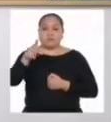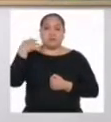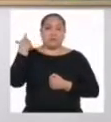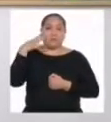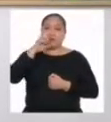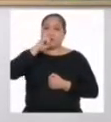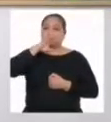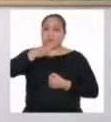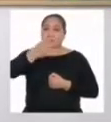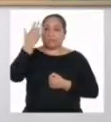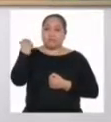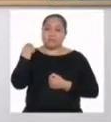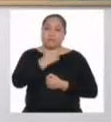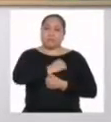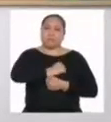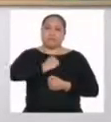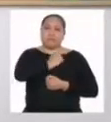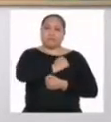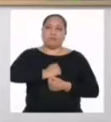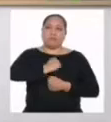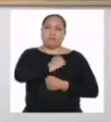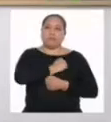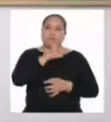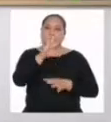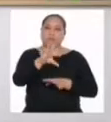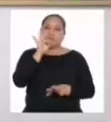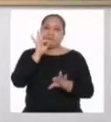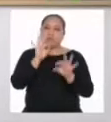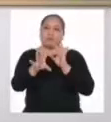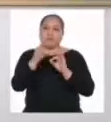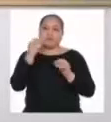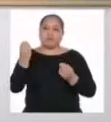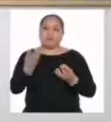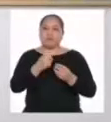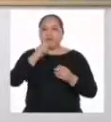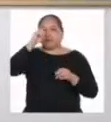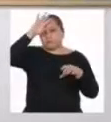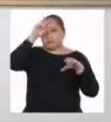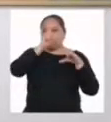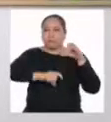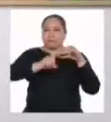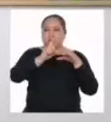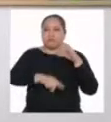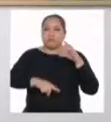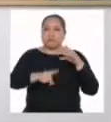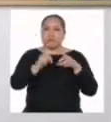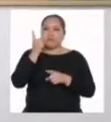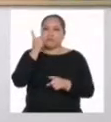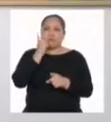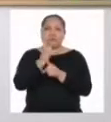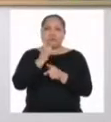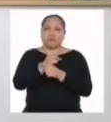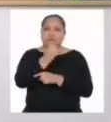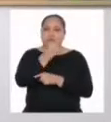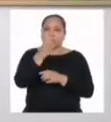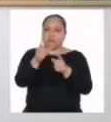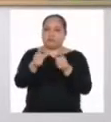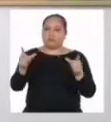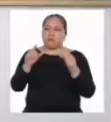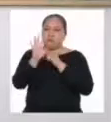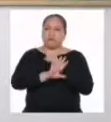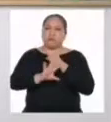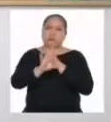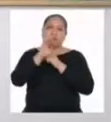te comentaba antes, lamentablemente se ha identificado presencia de minería ilegal en algunas de nuestras áreas